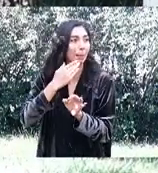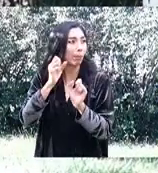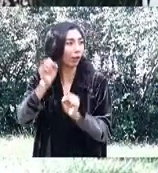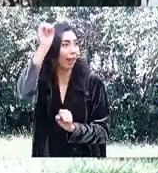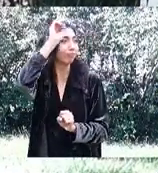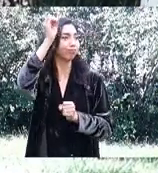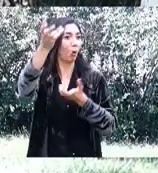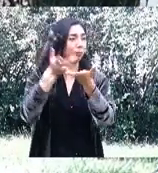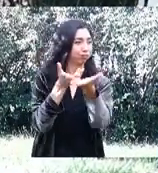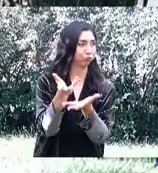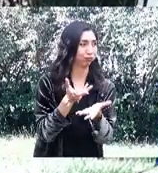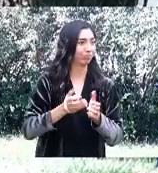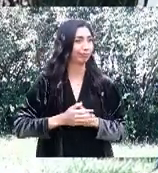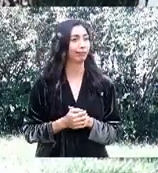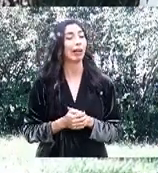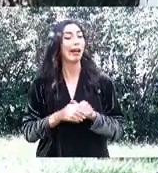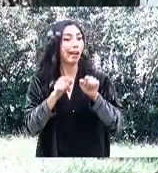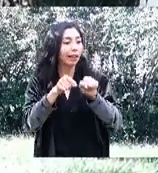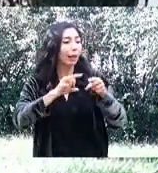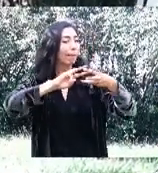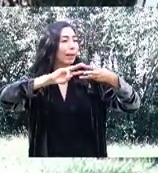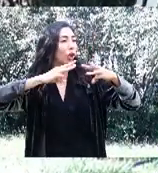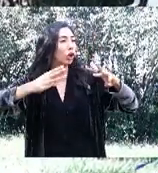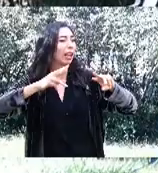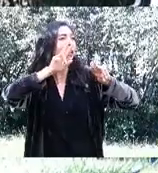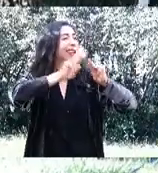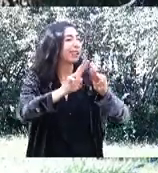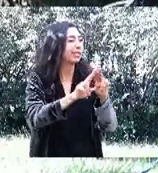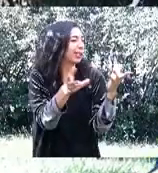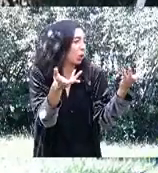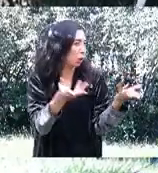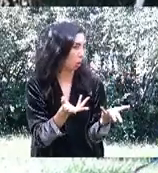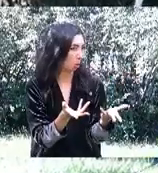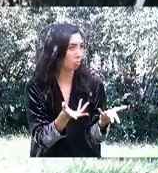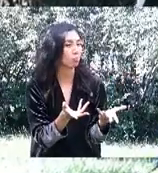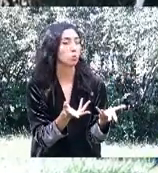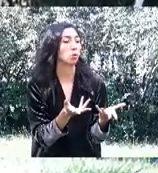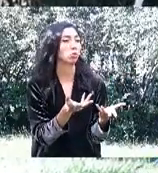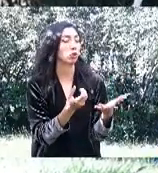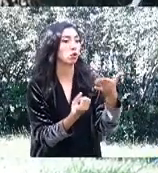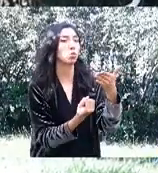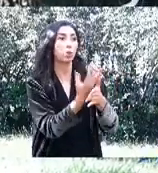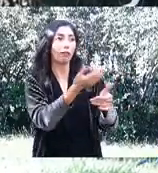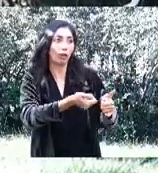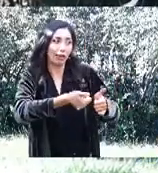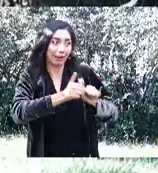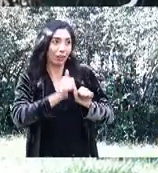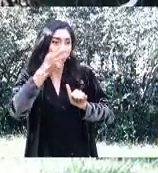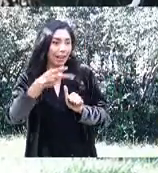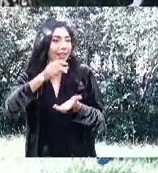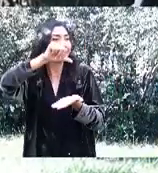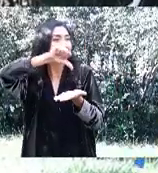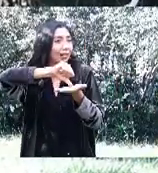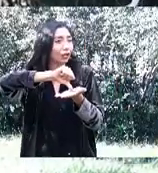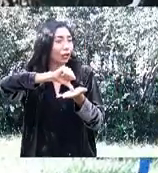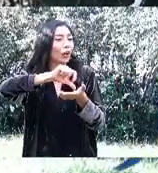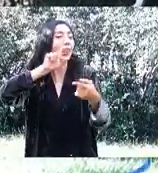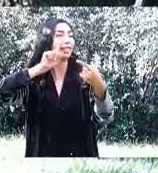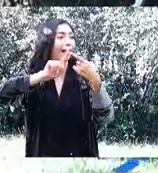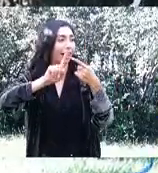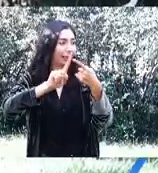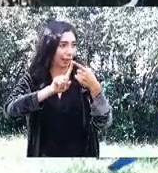conocimientos Entonces esta metodología cómoo se hace cómo lo mantenemos viva con todas estas nuevos desafíos del centro interactivo de conocimientos